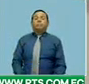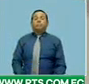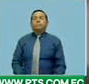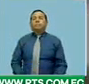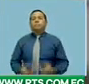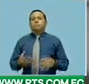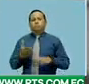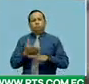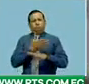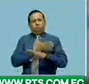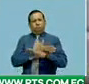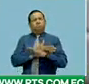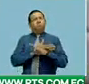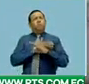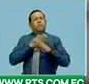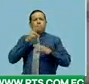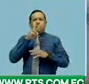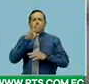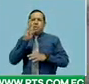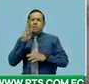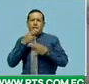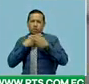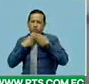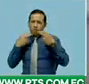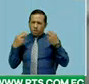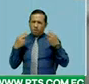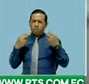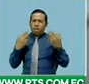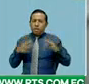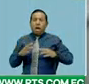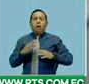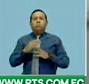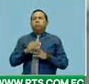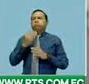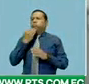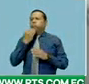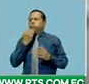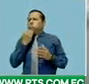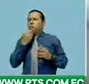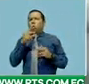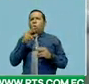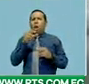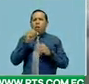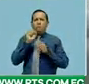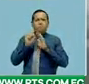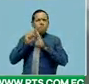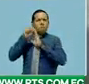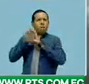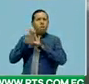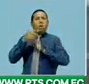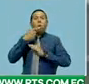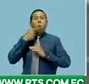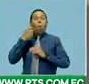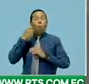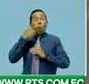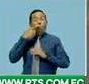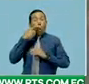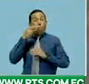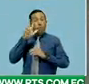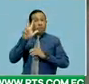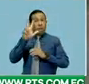El robo se produjo la mañana del 26 de noviembre. Una acción de película permitió que tres encapuchados